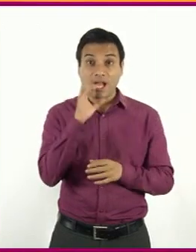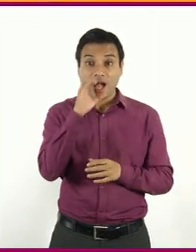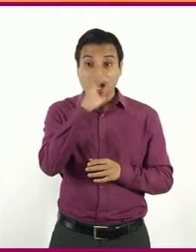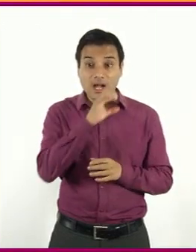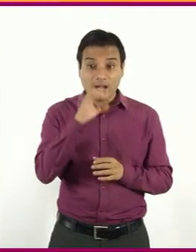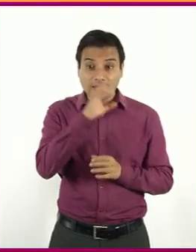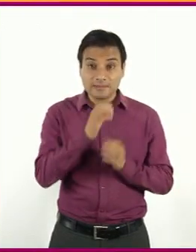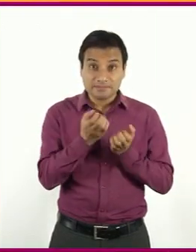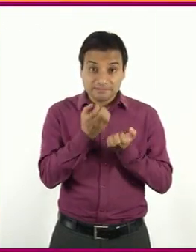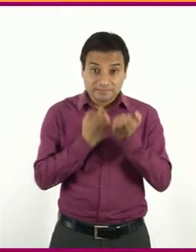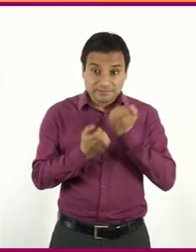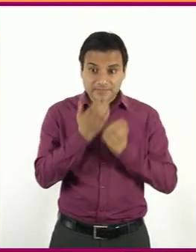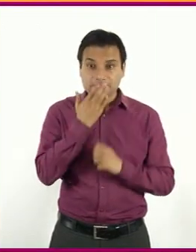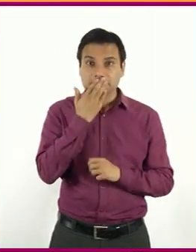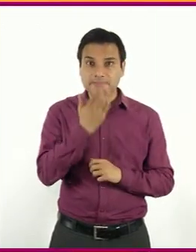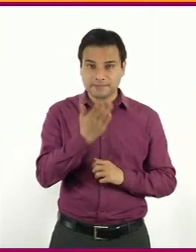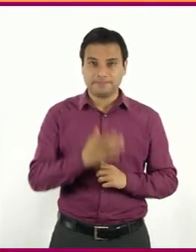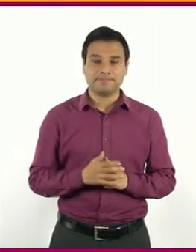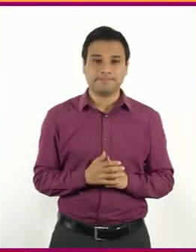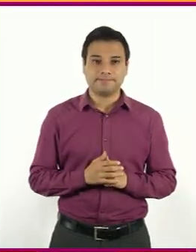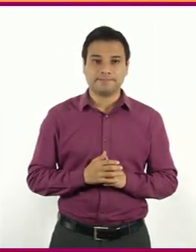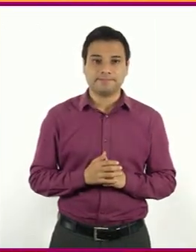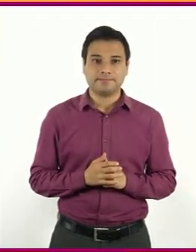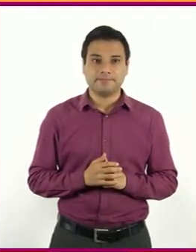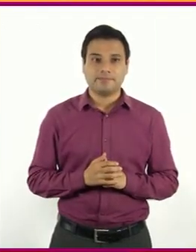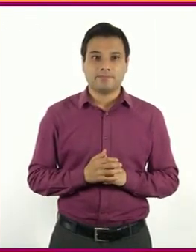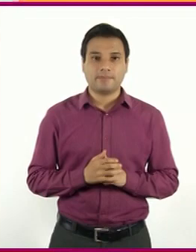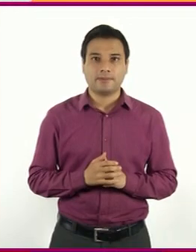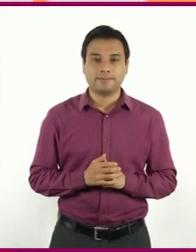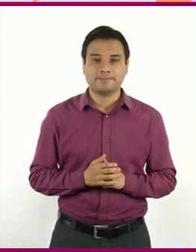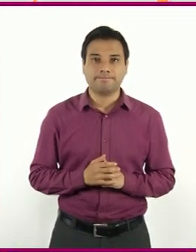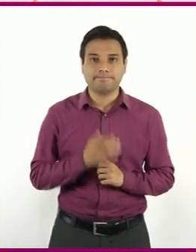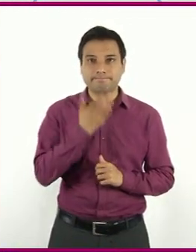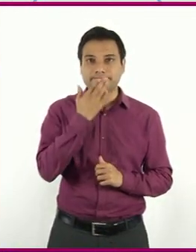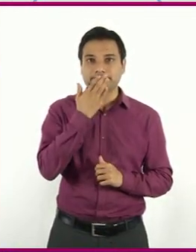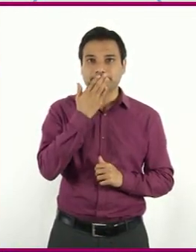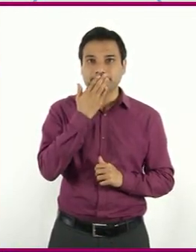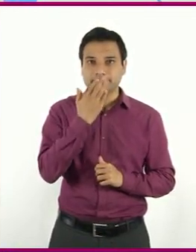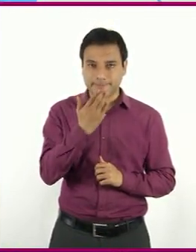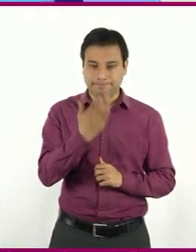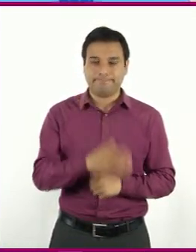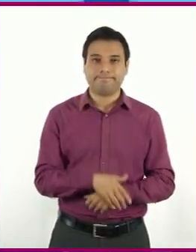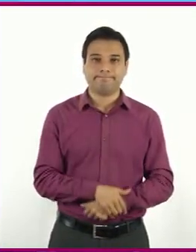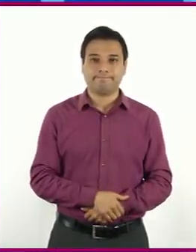para el lanzamiento y que nos va a servir para, también para cachar. Muy bien.